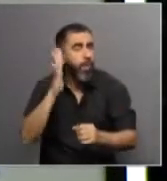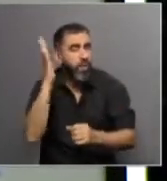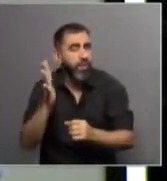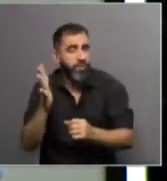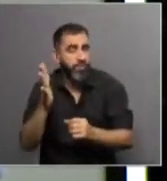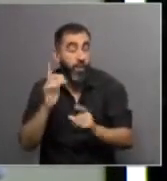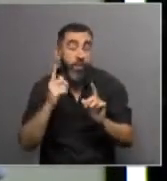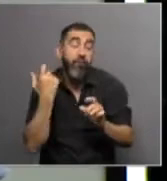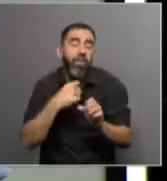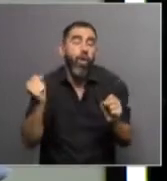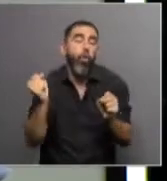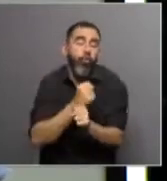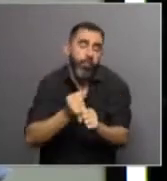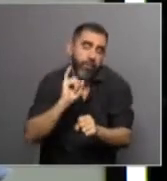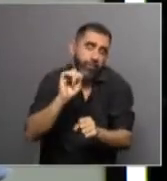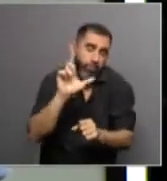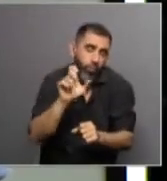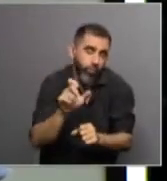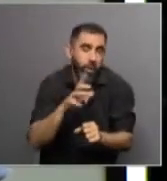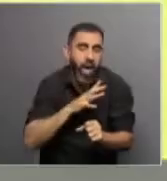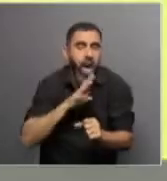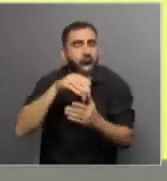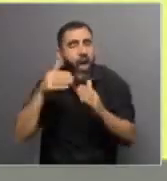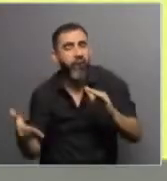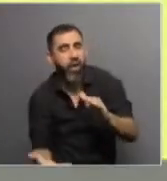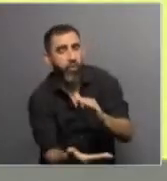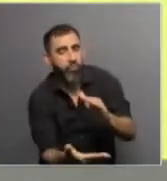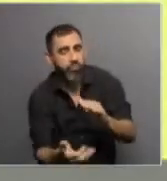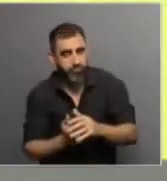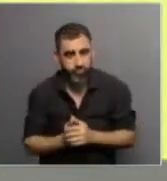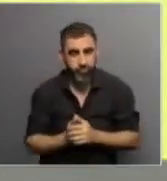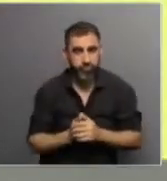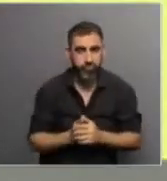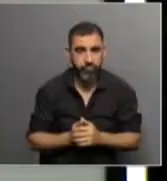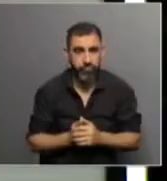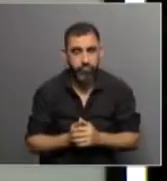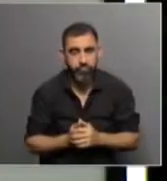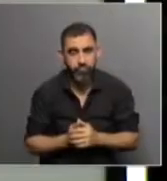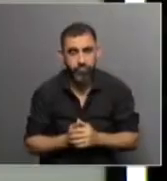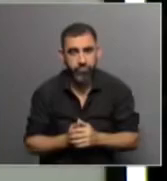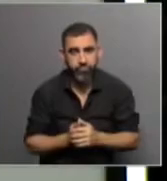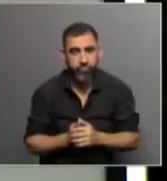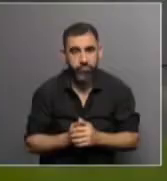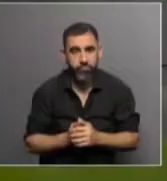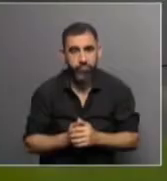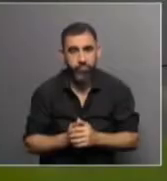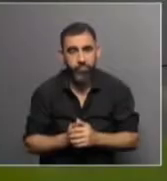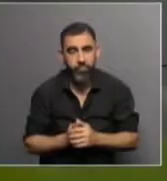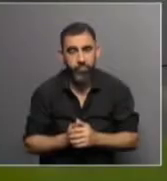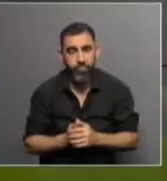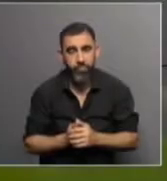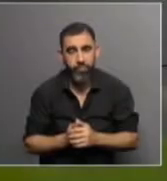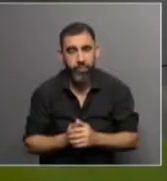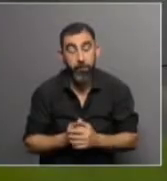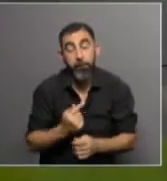habrá que confirmarlo después con investigación, que puede haber debajo? Porque esto debe cambiar lo que uno interpreta que había en el subsuelo, en esa zona.